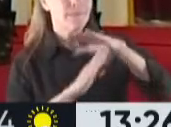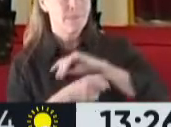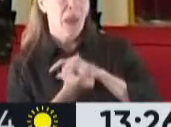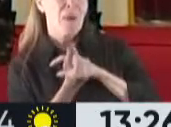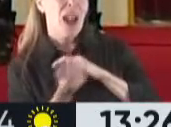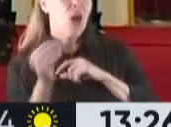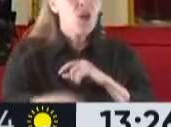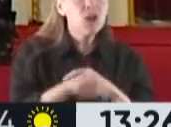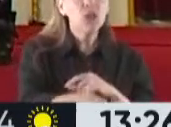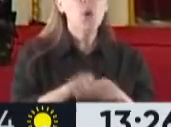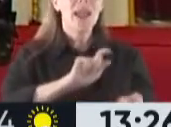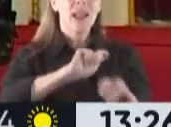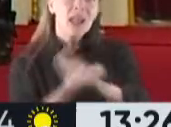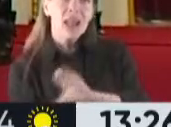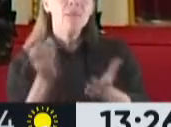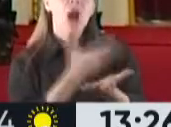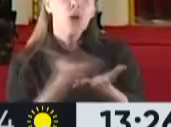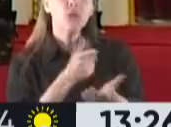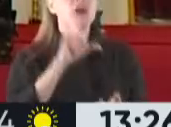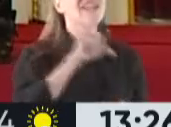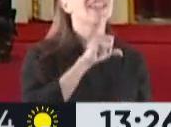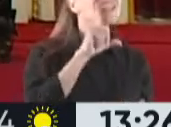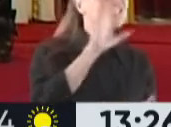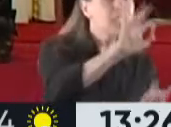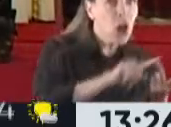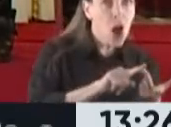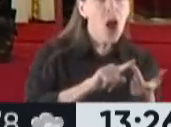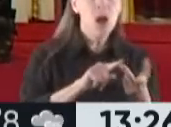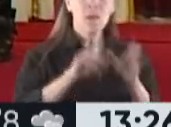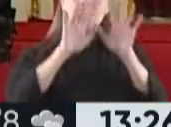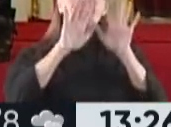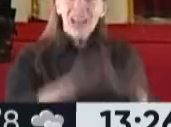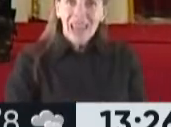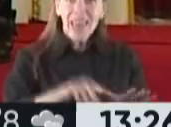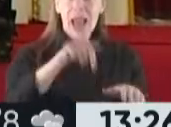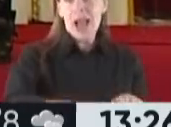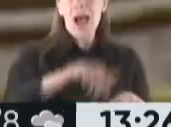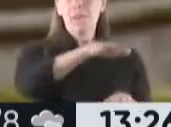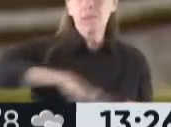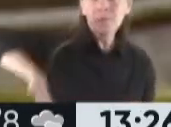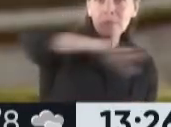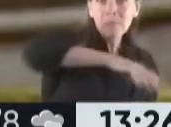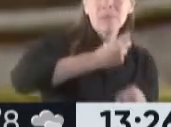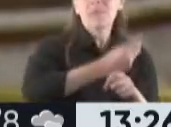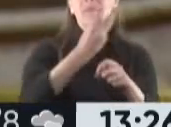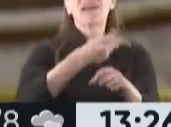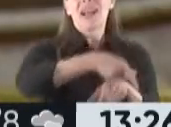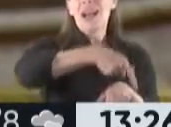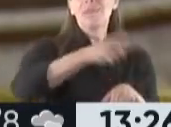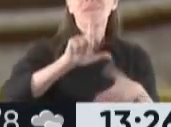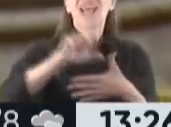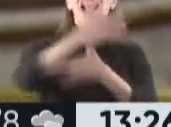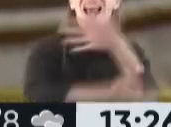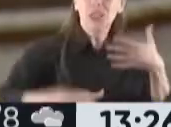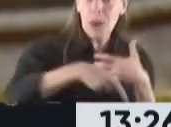añadido en la transformación, en la cadena de transformación, se quede aquí localmente, se quede en la región, se quede aquí, porque así es